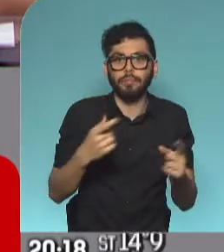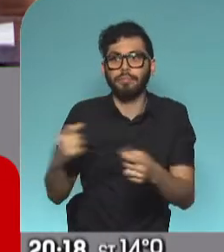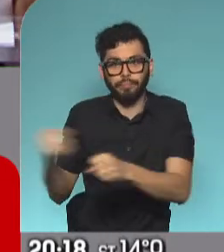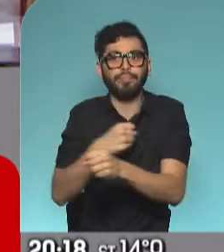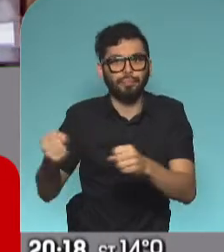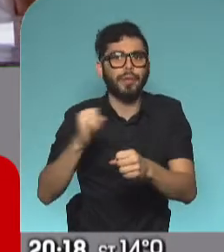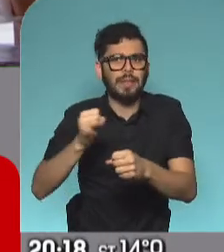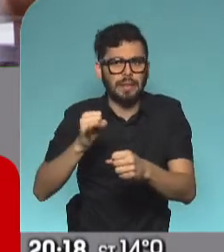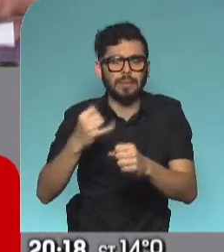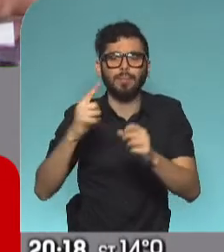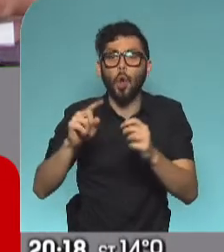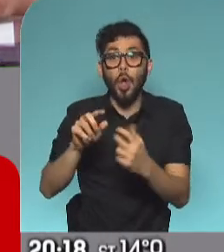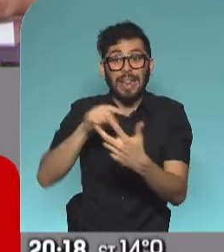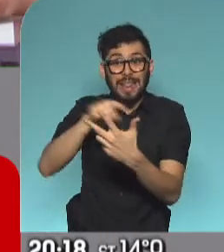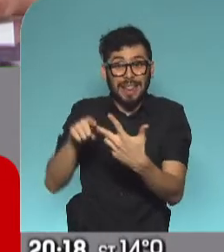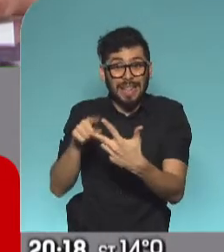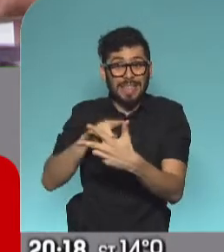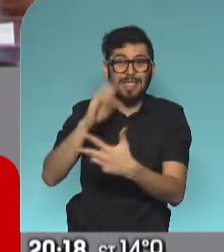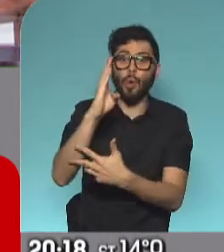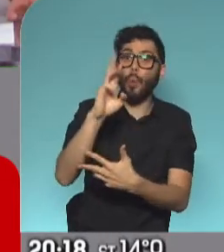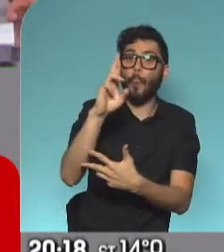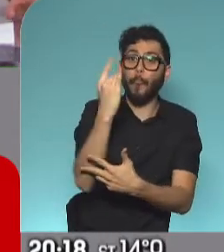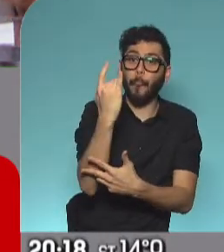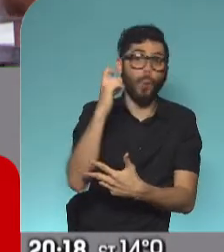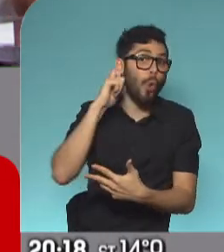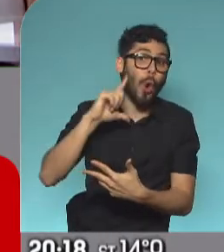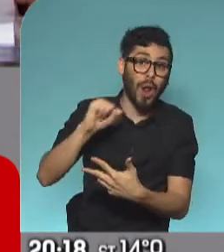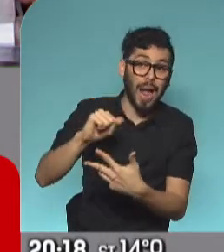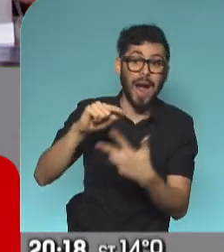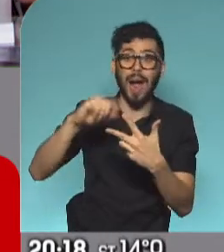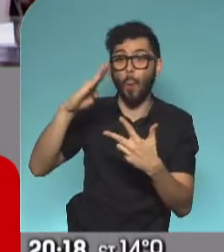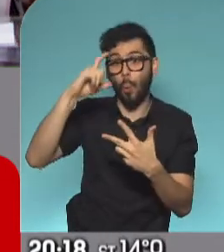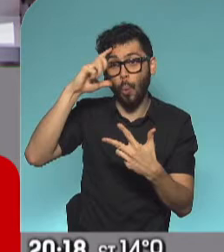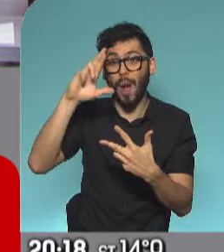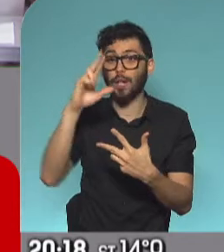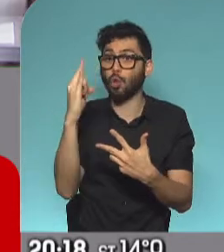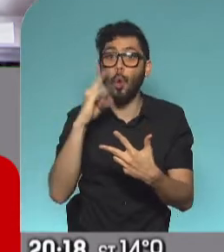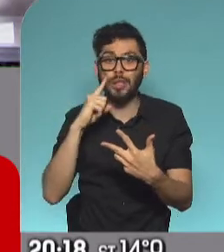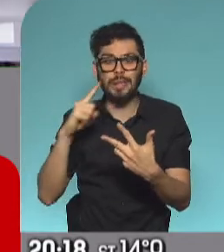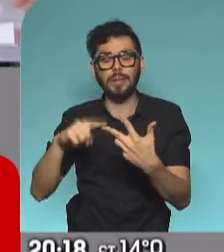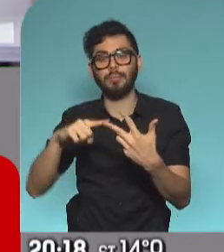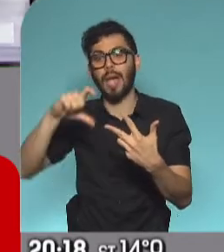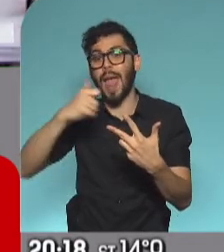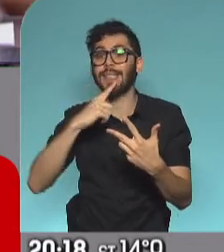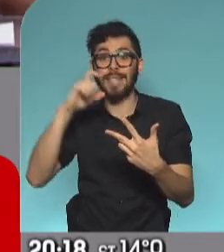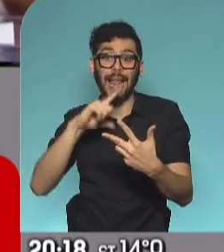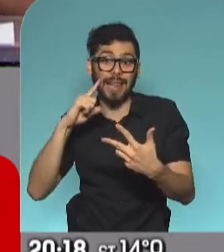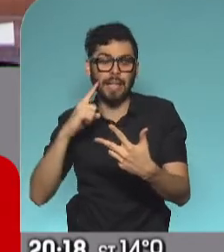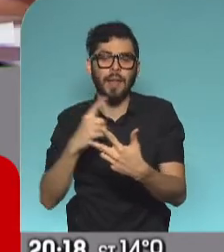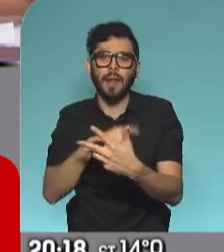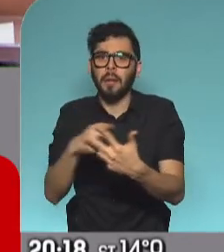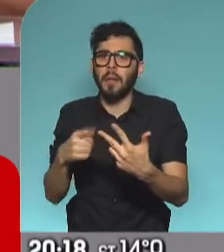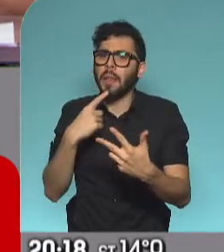3, dijo Parrilli en su momento, quedaron en estado de rebeldía. Dijeron, nosotros no tenemos por qué pasar por el Senado, está bien el procedimiento por el cual